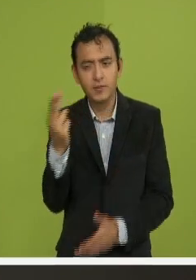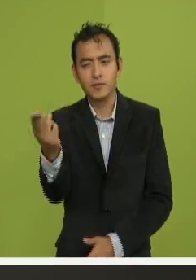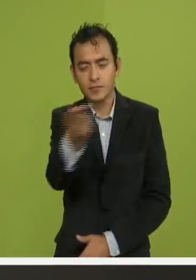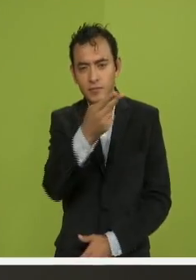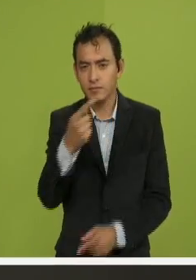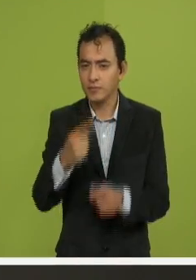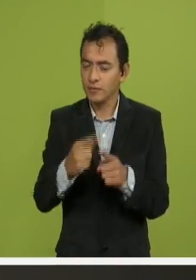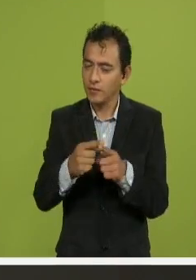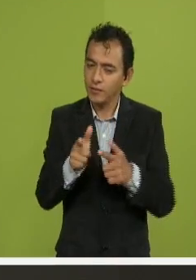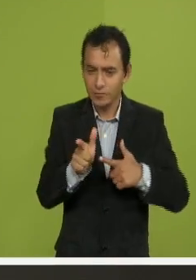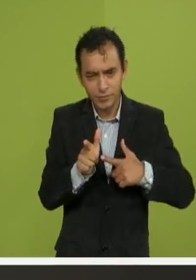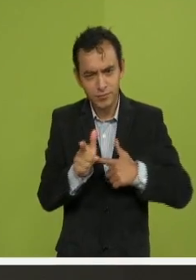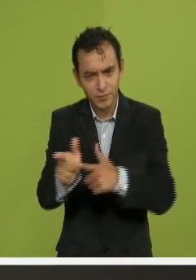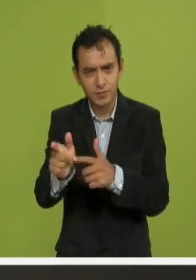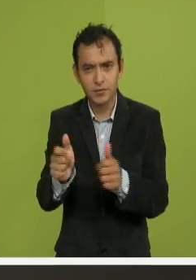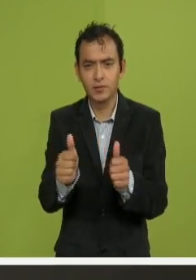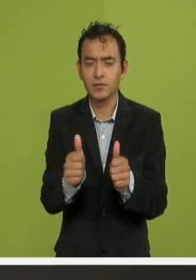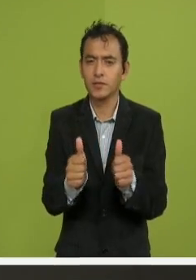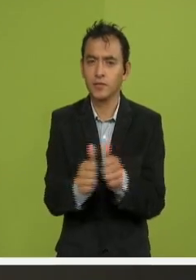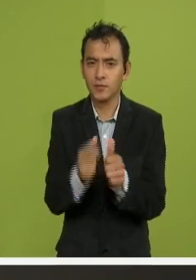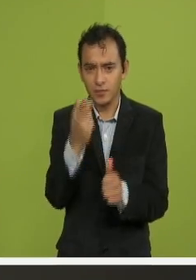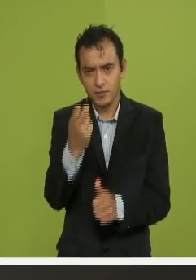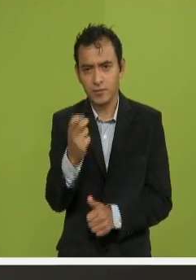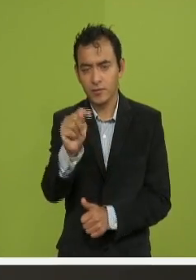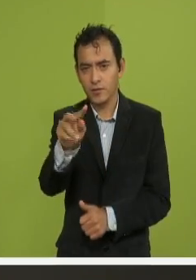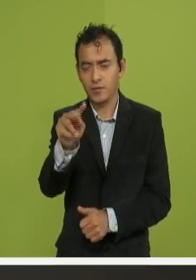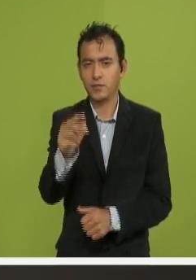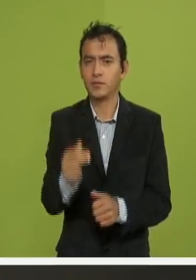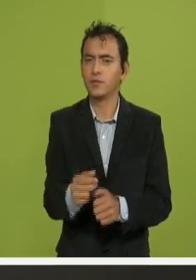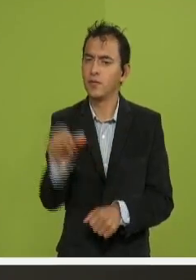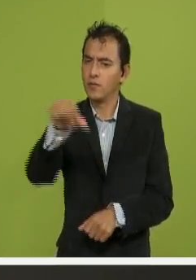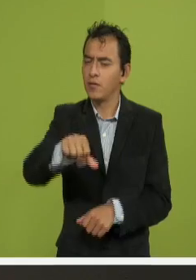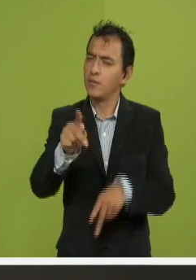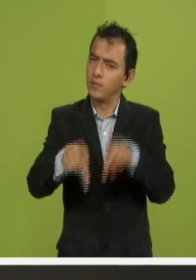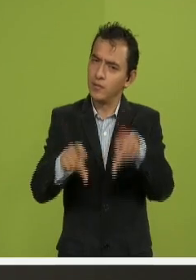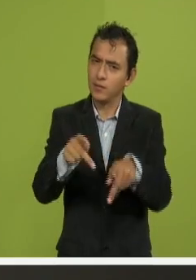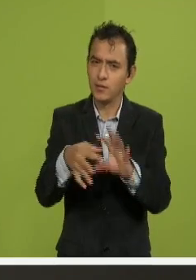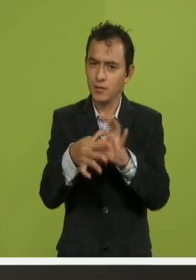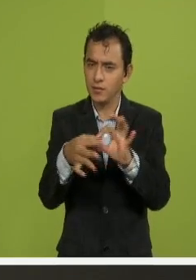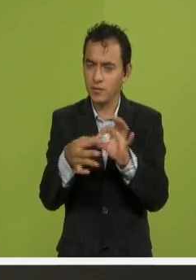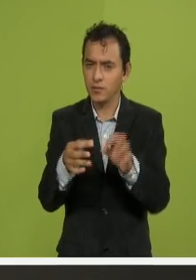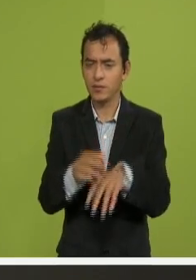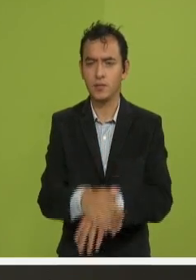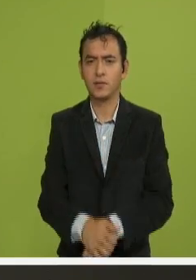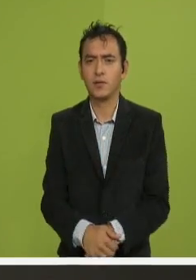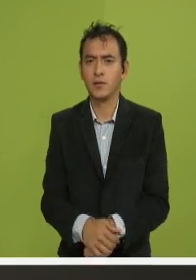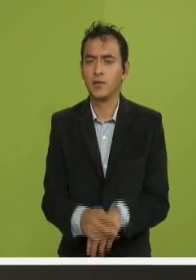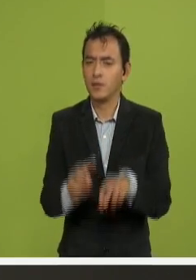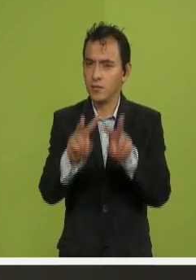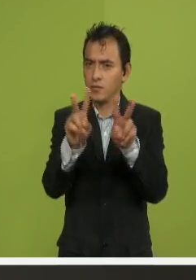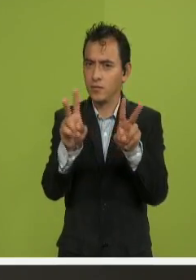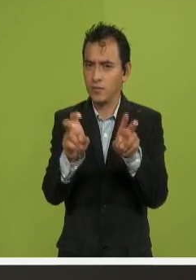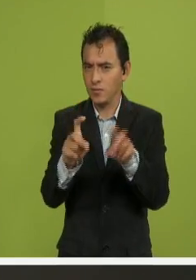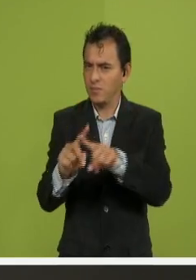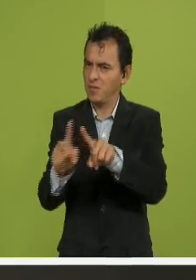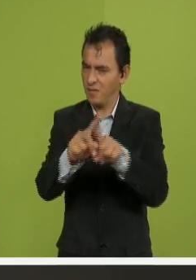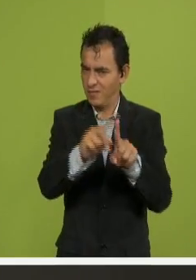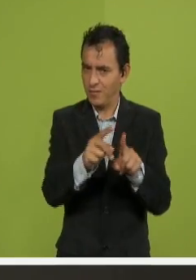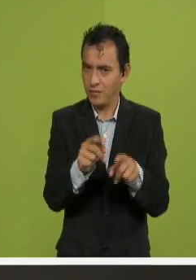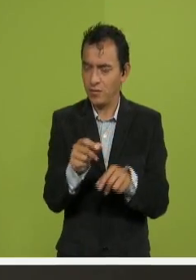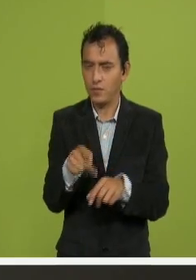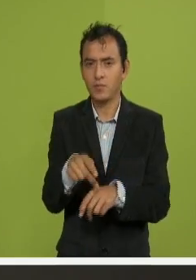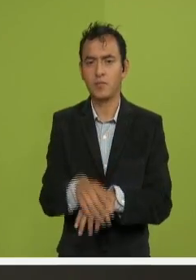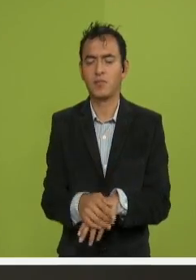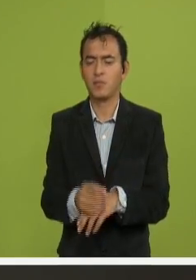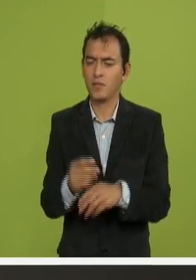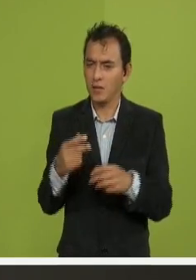el favor de seguirnos a través de esta señal. El día de hoy vamos a hablar con este mismo lenguaje con el que hemos venido platicando de diferentes temas que involucran a